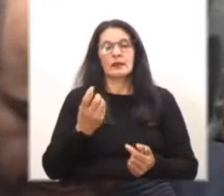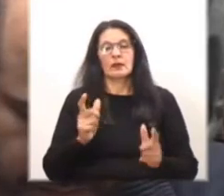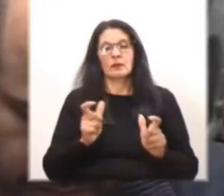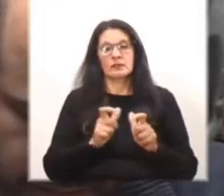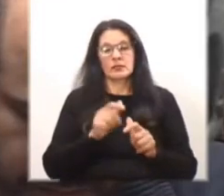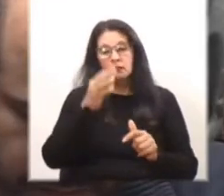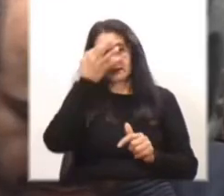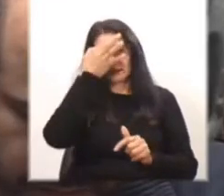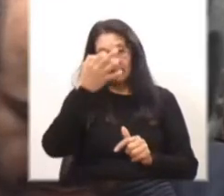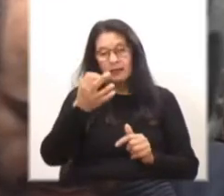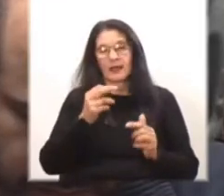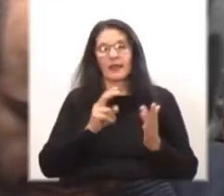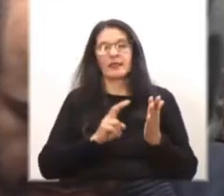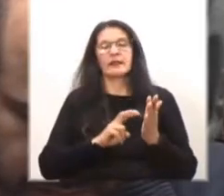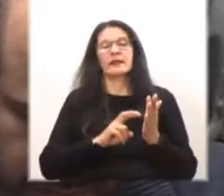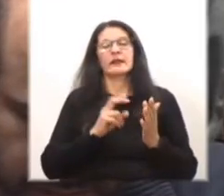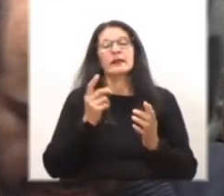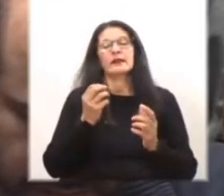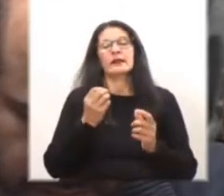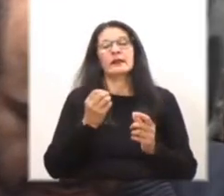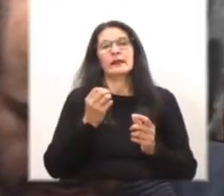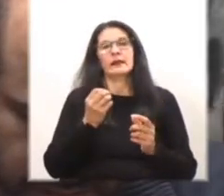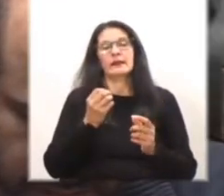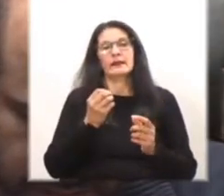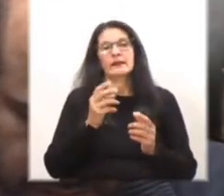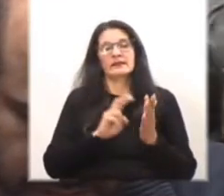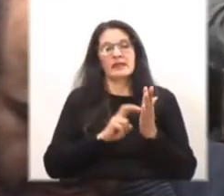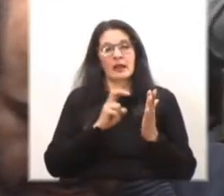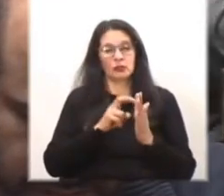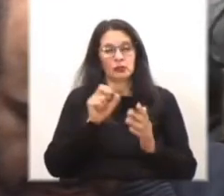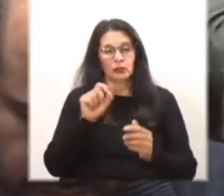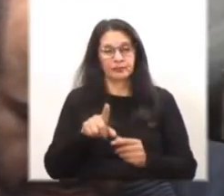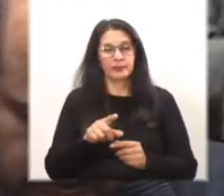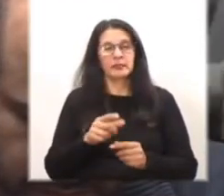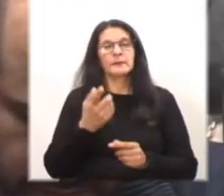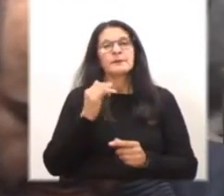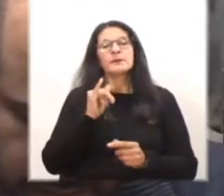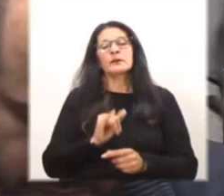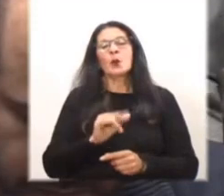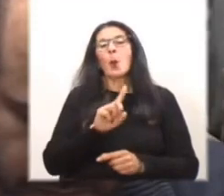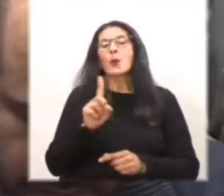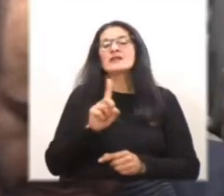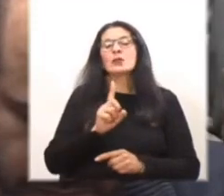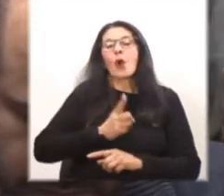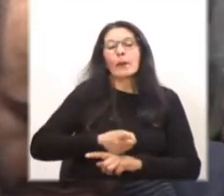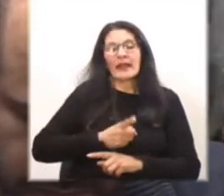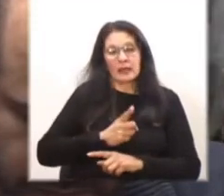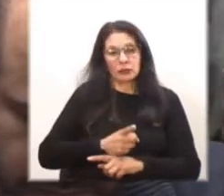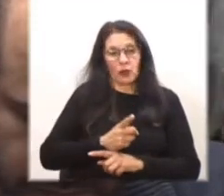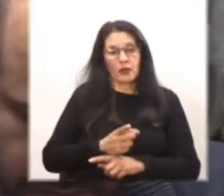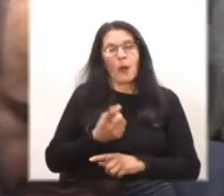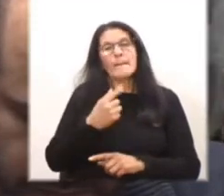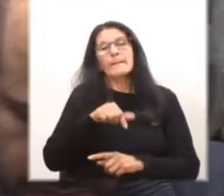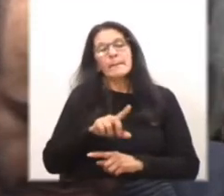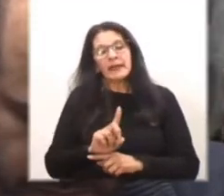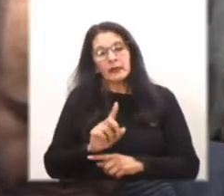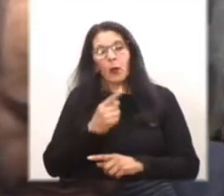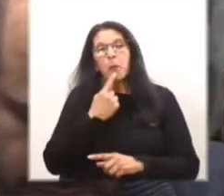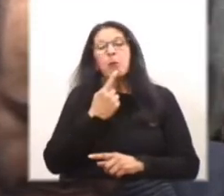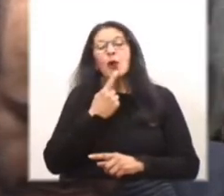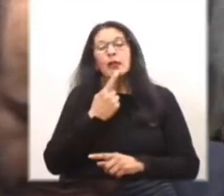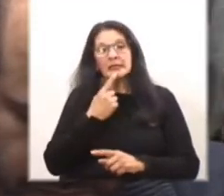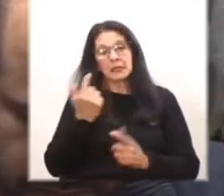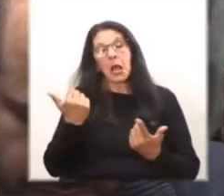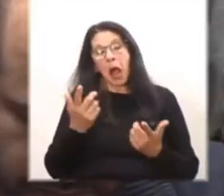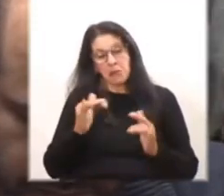Salto Grande. Y esto lo destaco porque jurídicamente no es obligatorio, pero políticamente así se